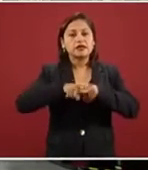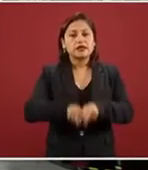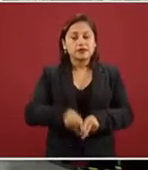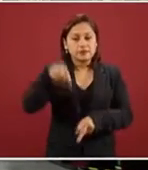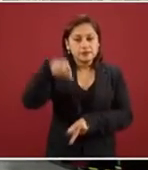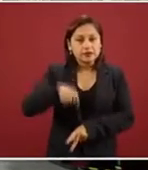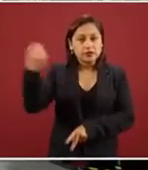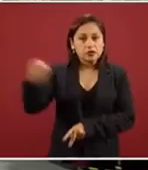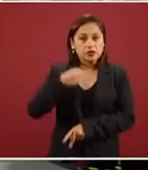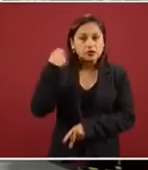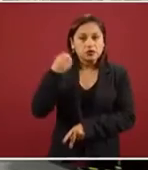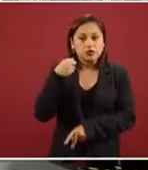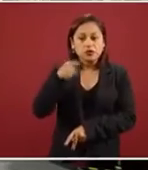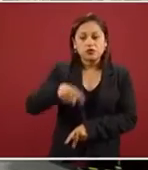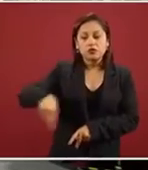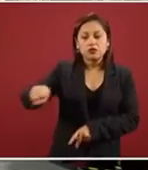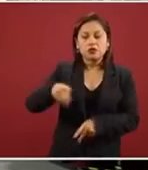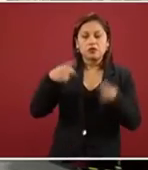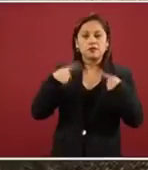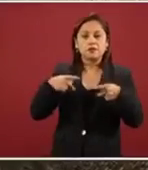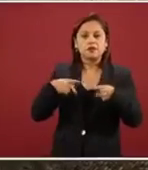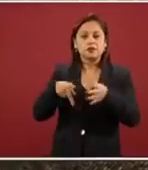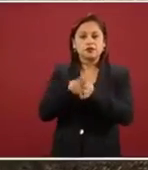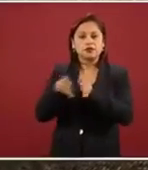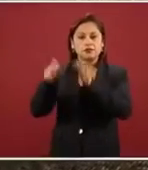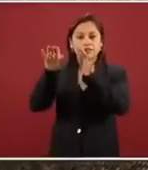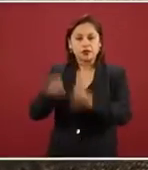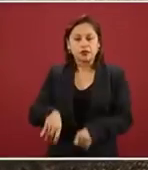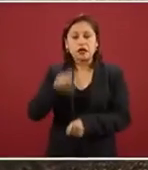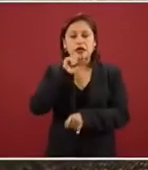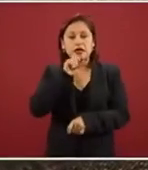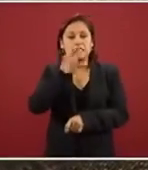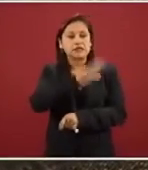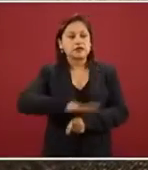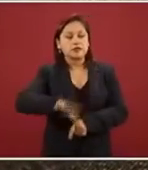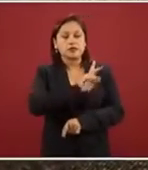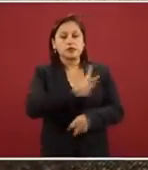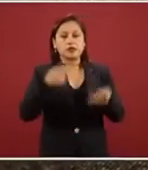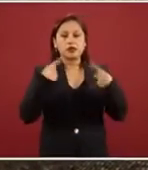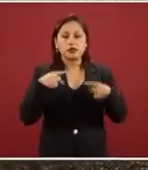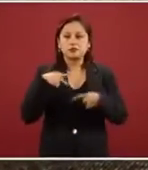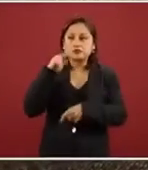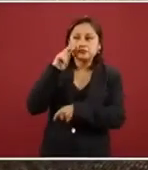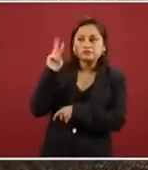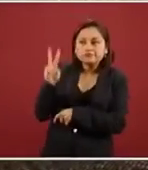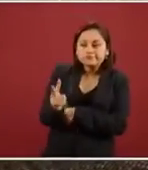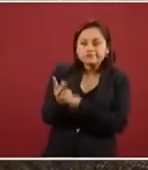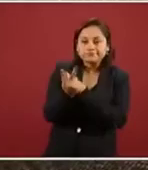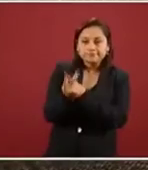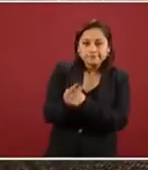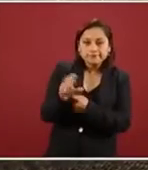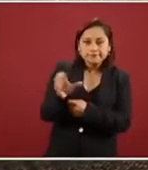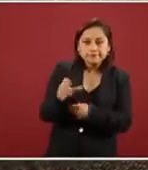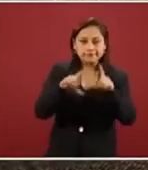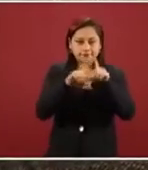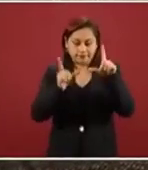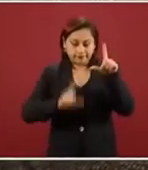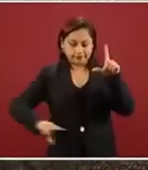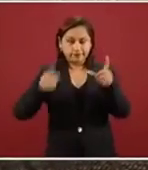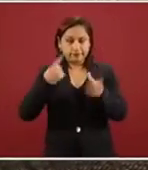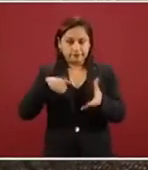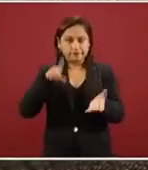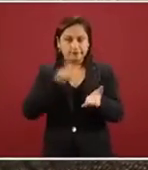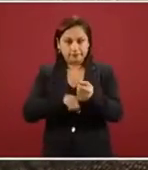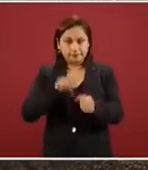y usted, además de la participación de los ciudadanos que lo ven y lo sintonizan dentro del territorio mexicano